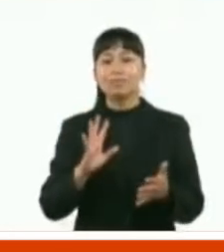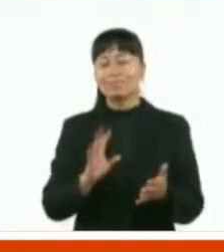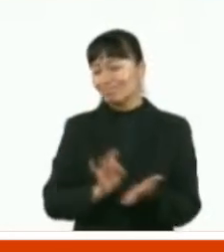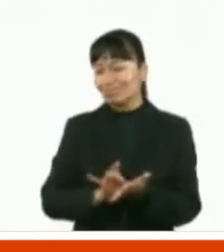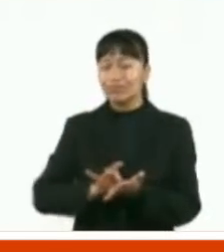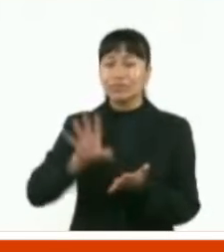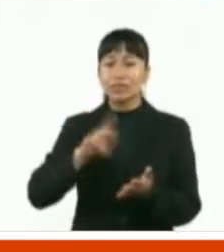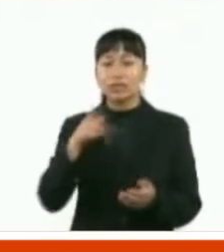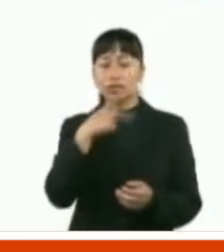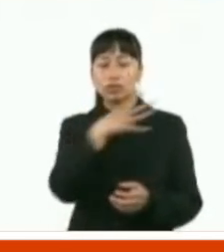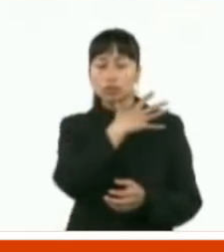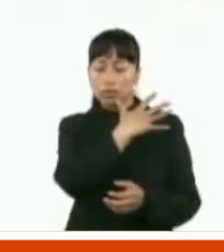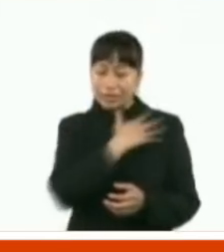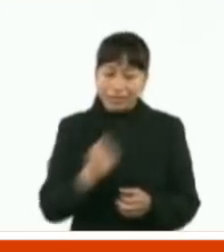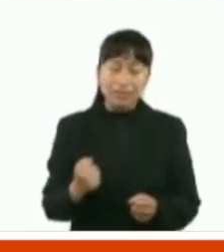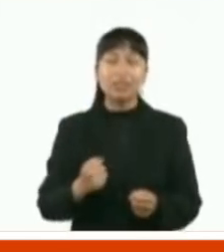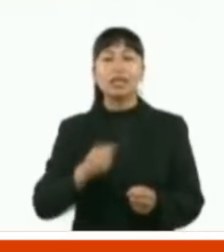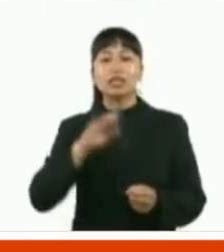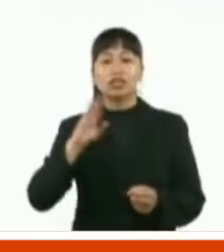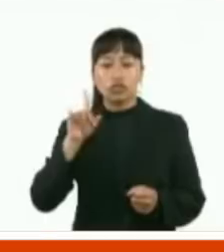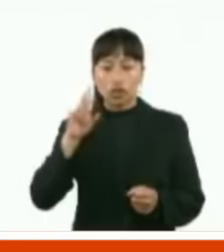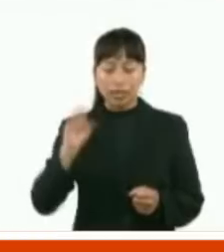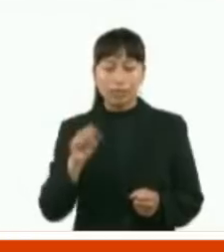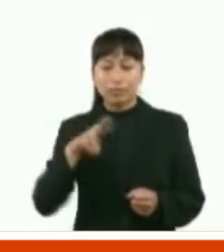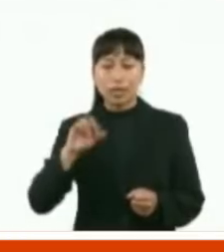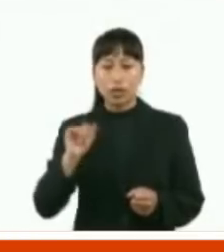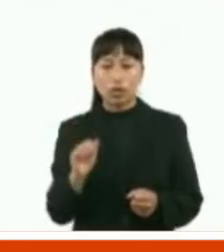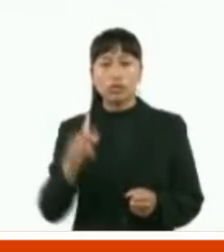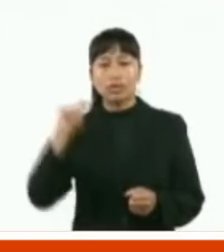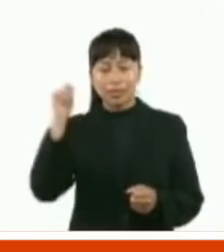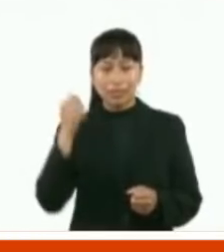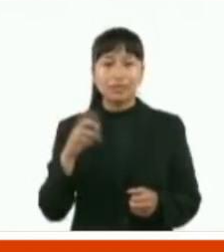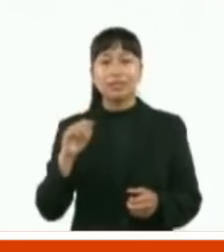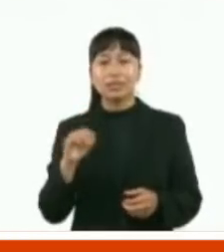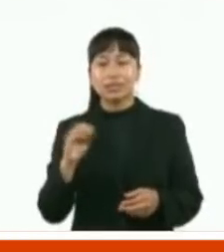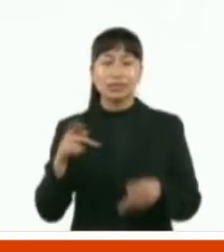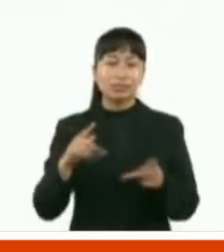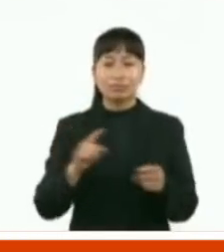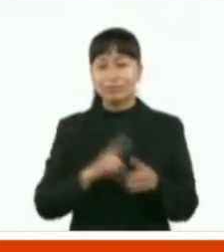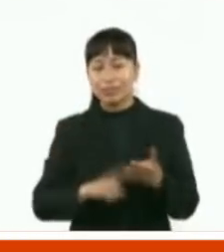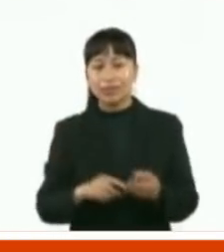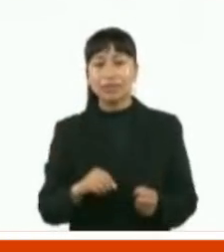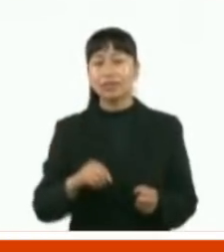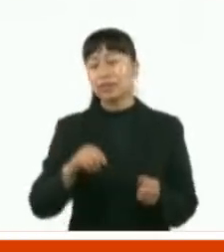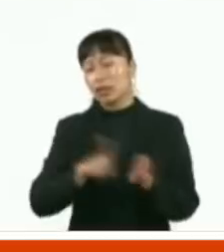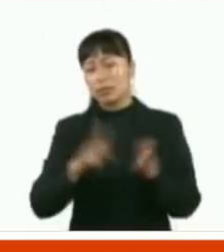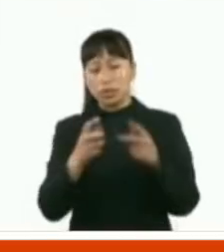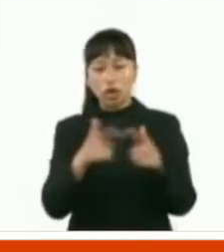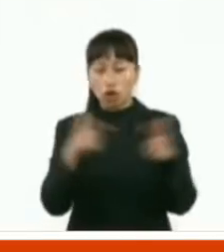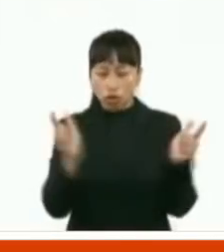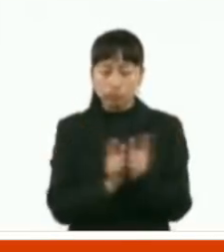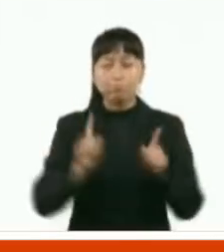las hijas de los Flores Magón a Laredo, Texas, fundadora de las Hijas del Anáhuac,